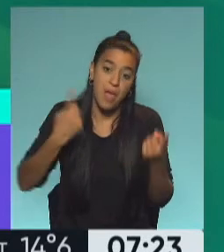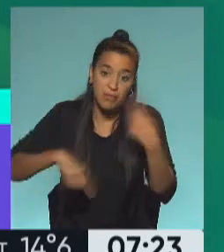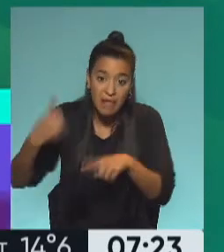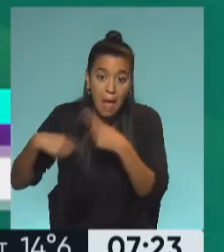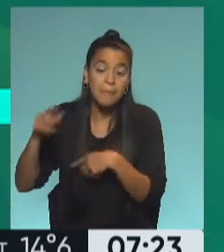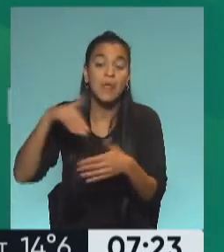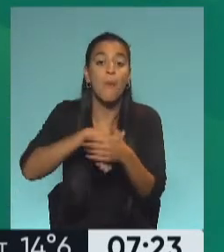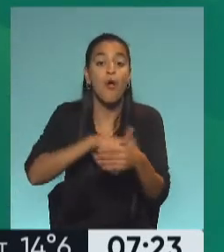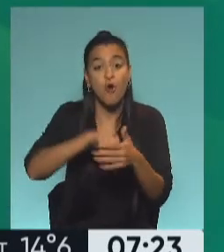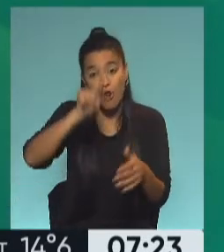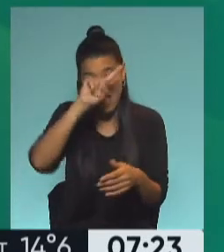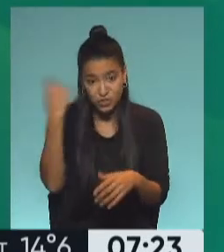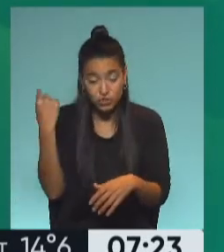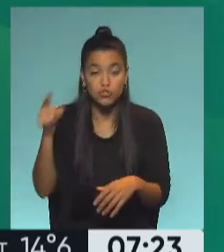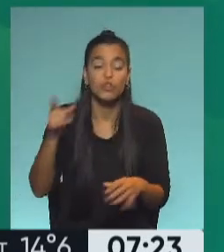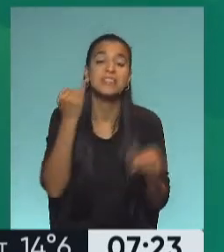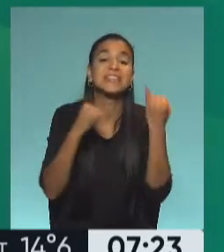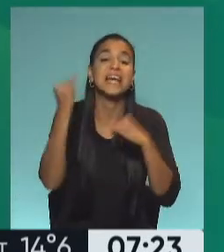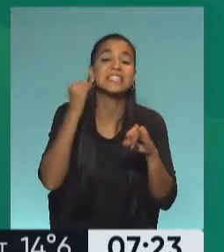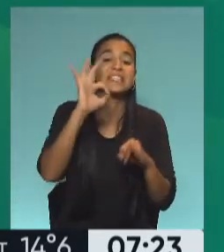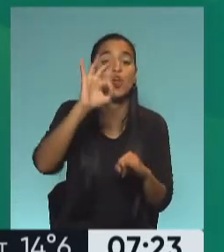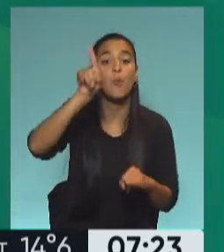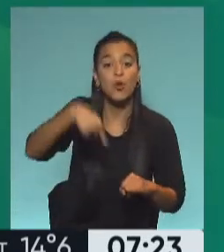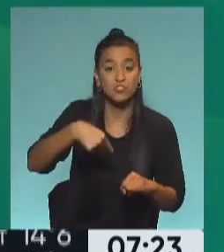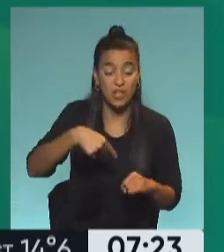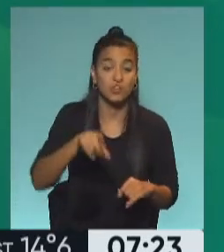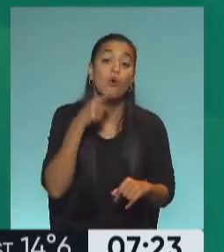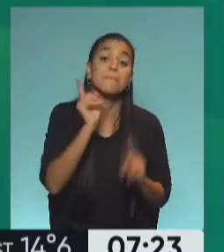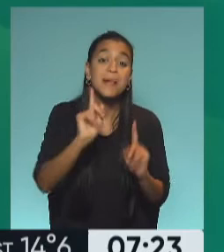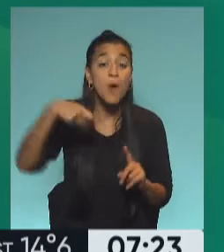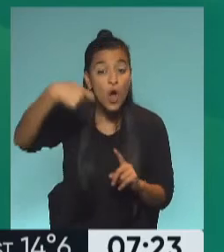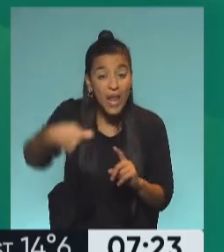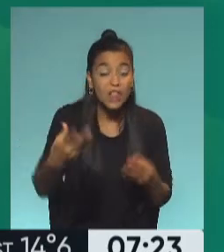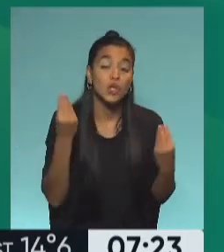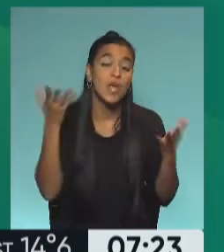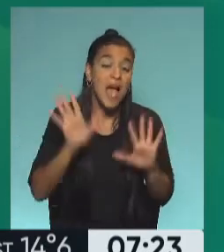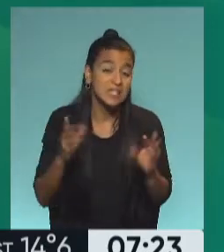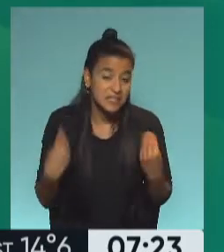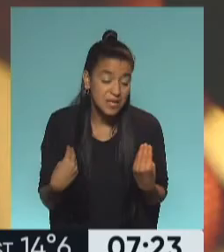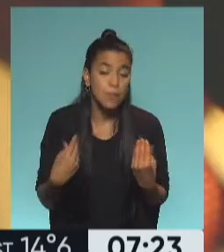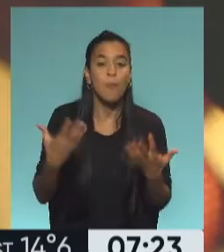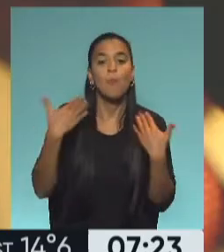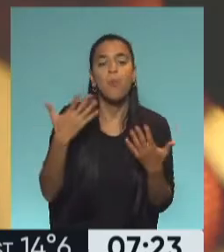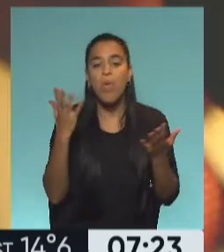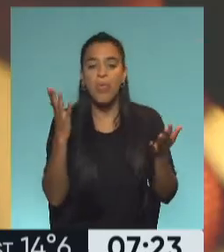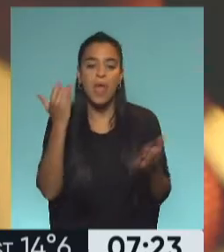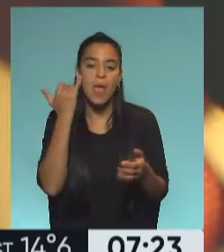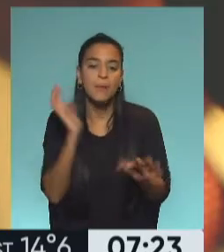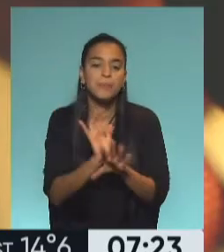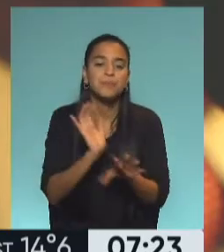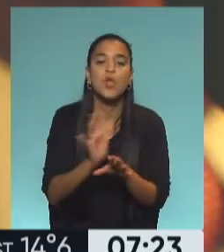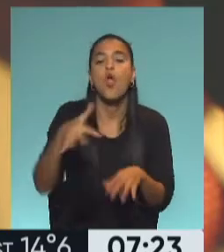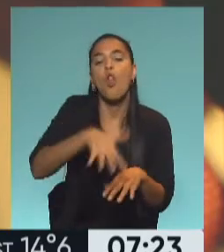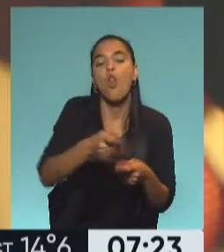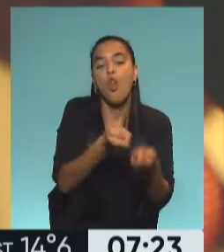Nación y lo que tienen tasa 0%, y con esos créditos lo que haces es poder confeccionar, en tu